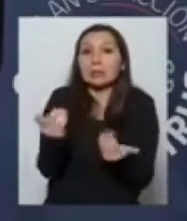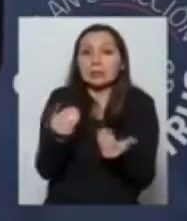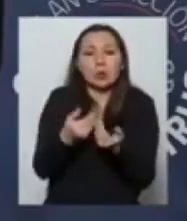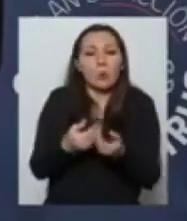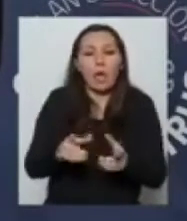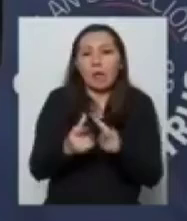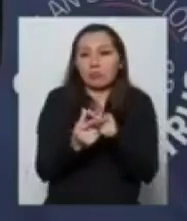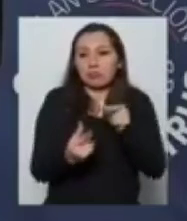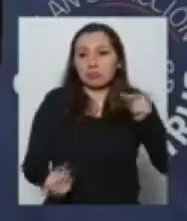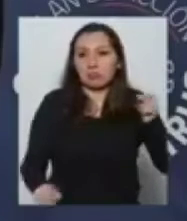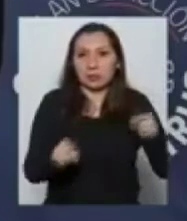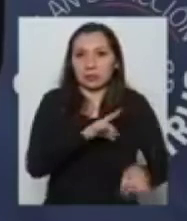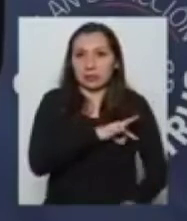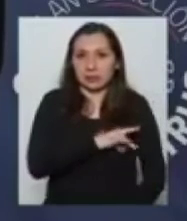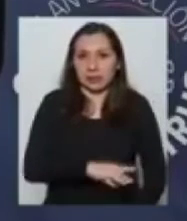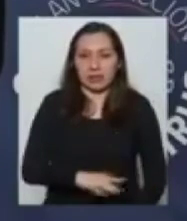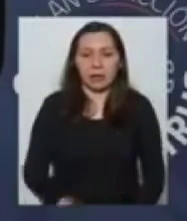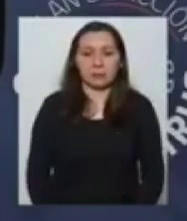del país.